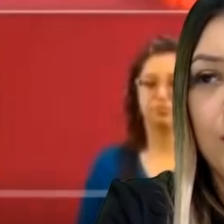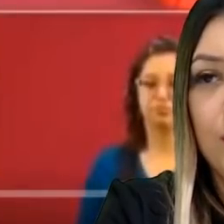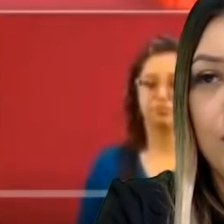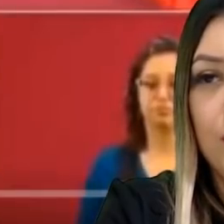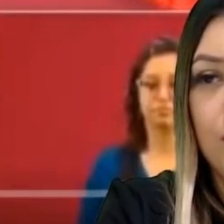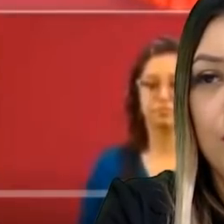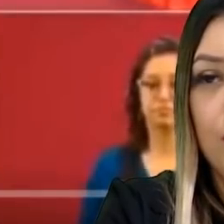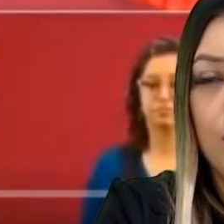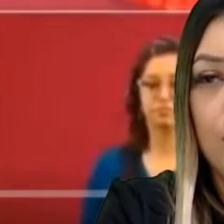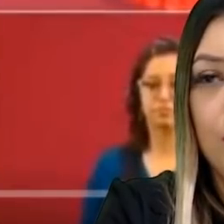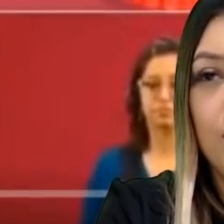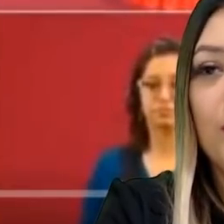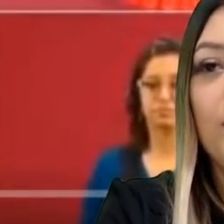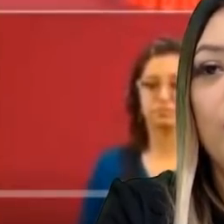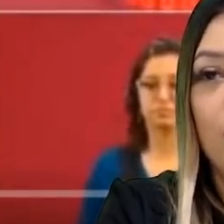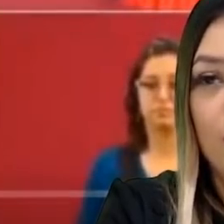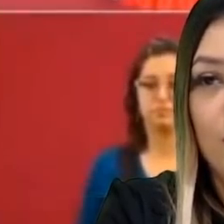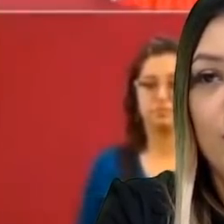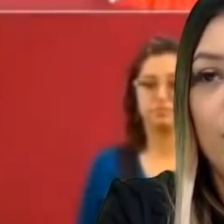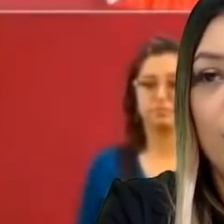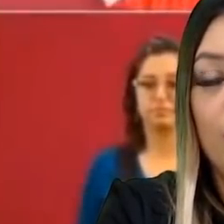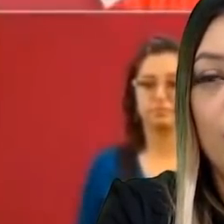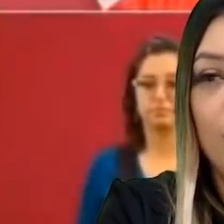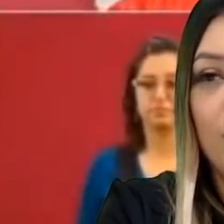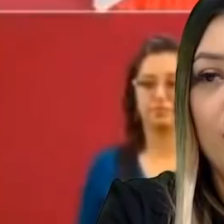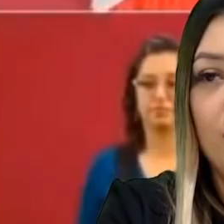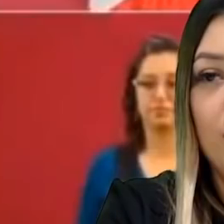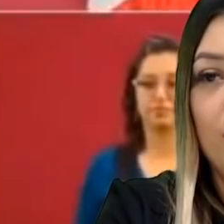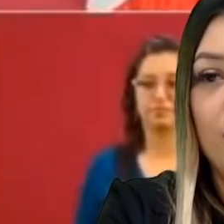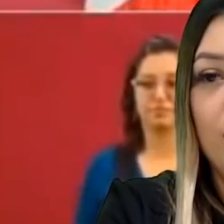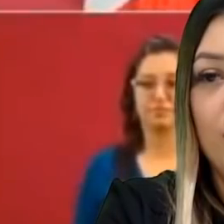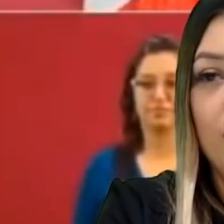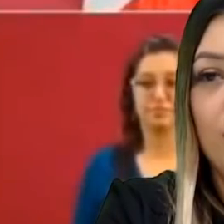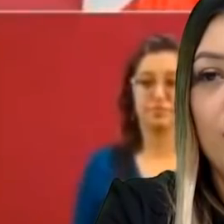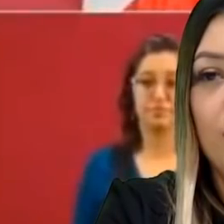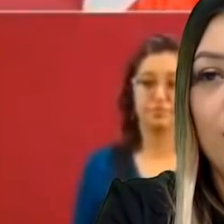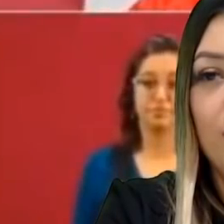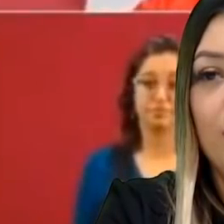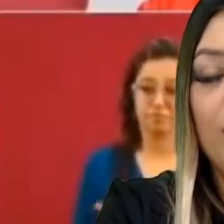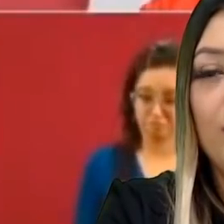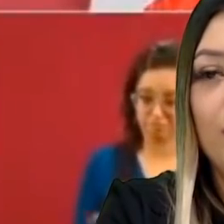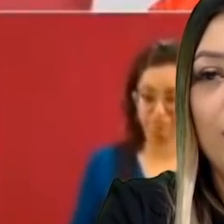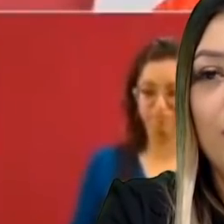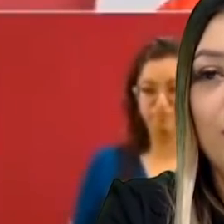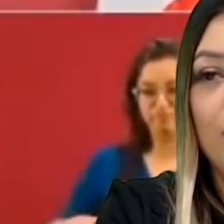rienda suelta al análisis.